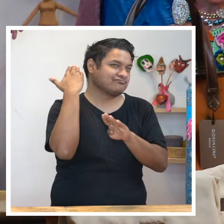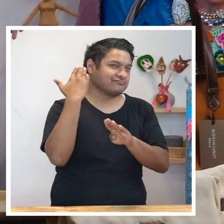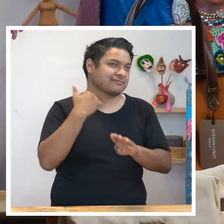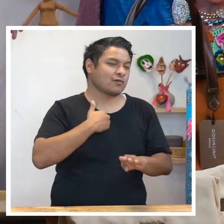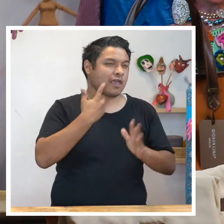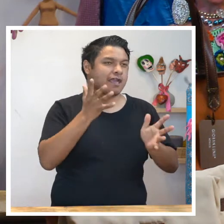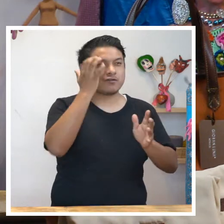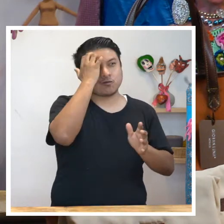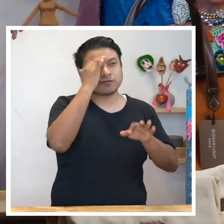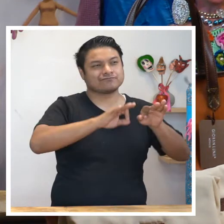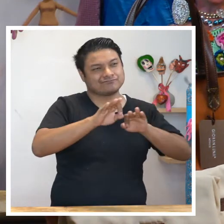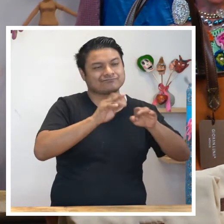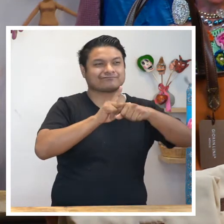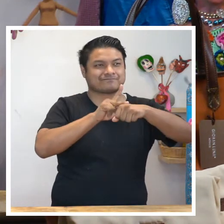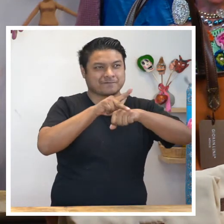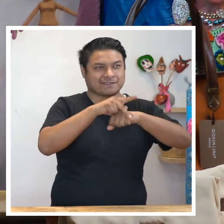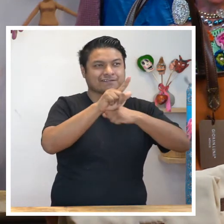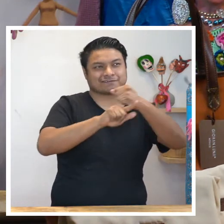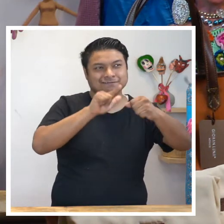de cómo inició mi negocio.